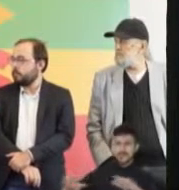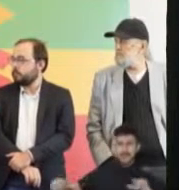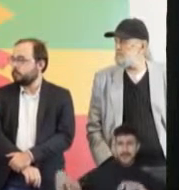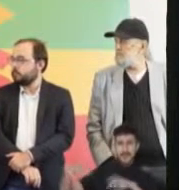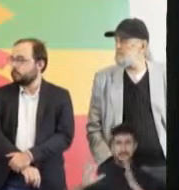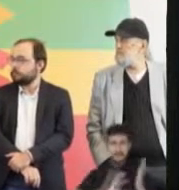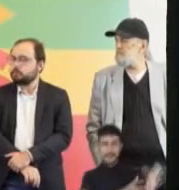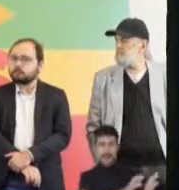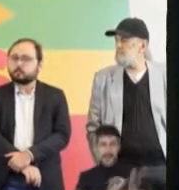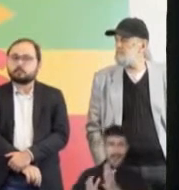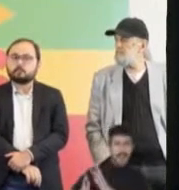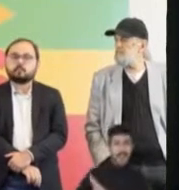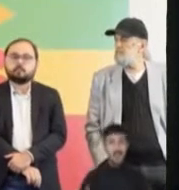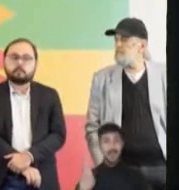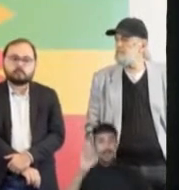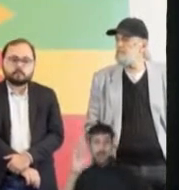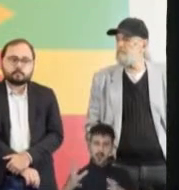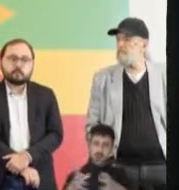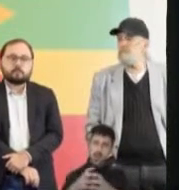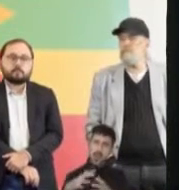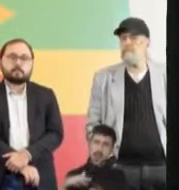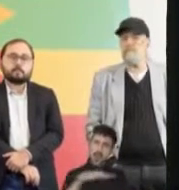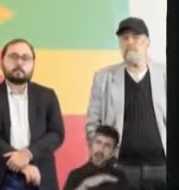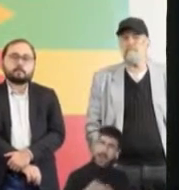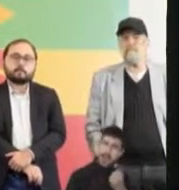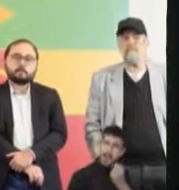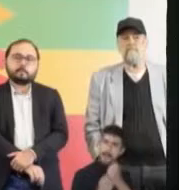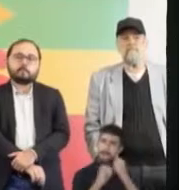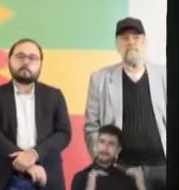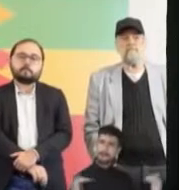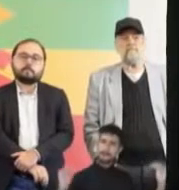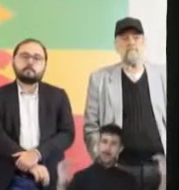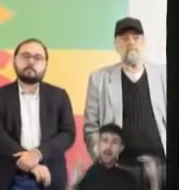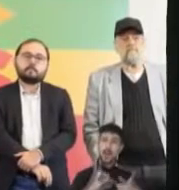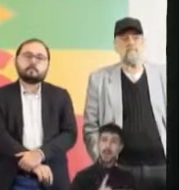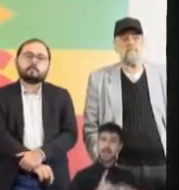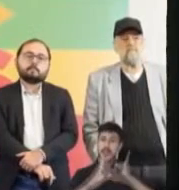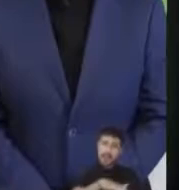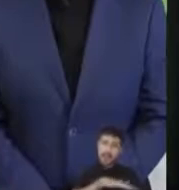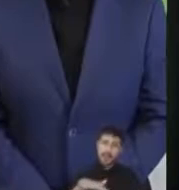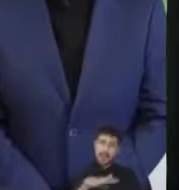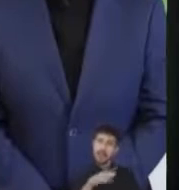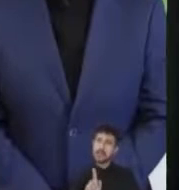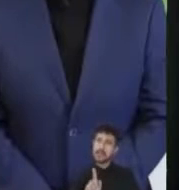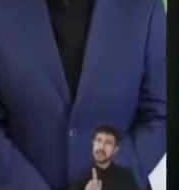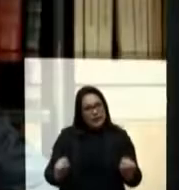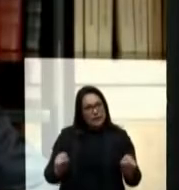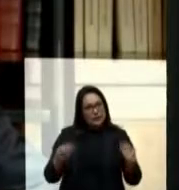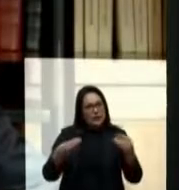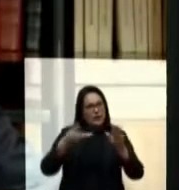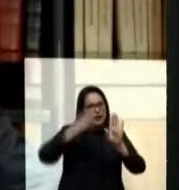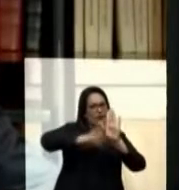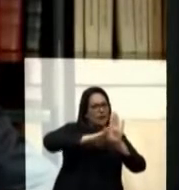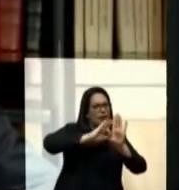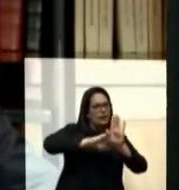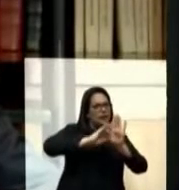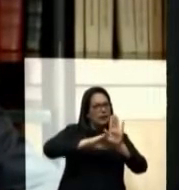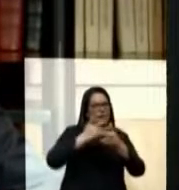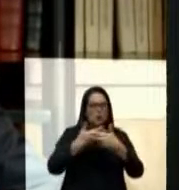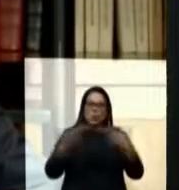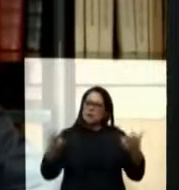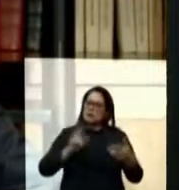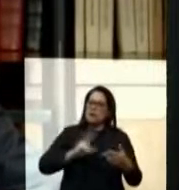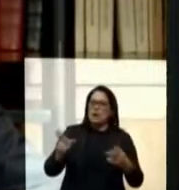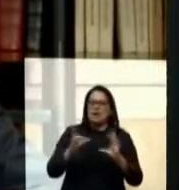Silva. ¿Qué posibilidades tiene Jair Bolsonaro de descontar